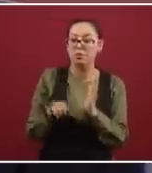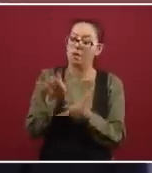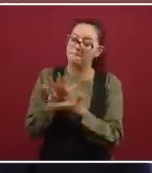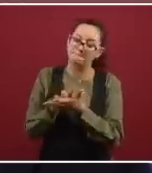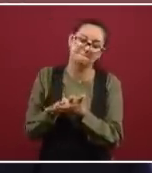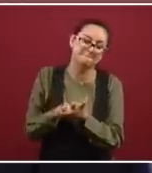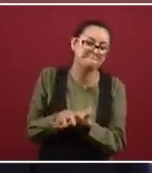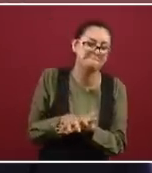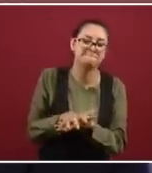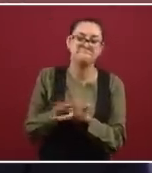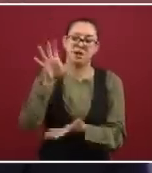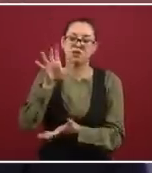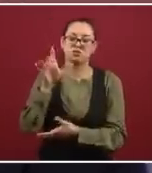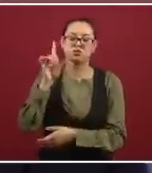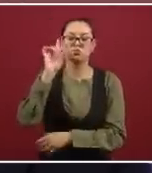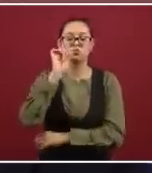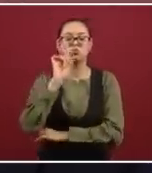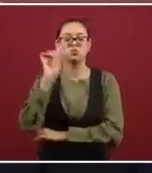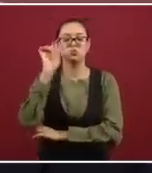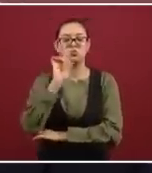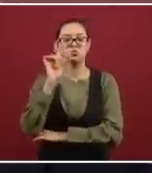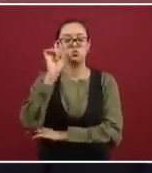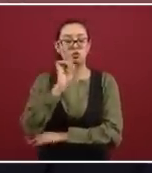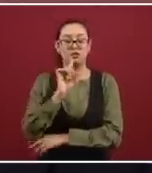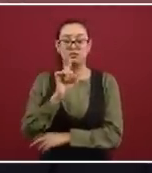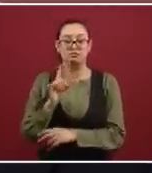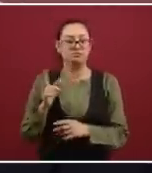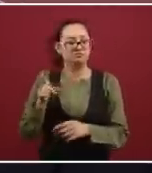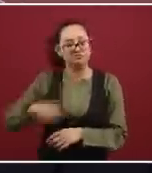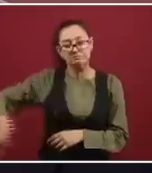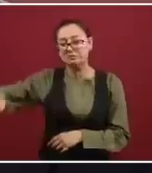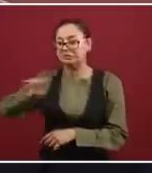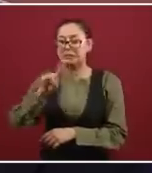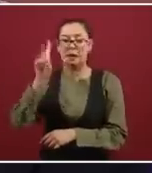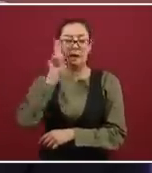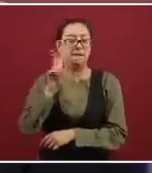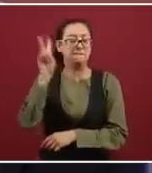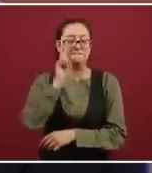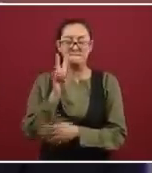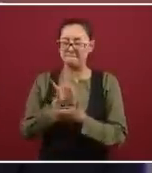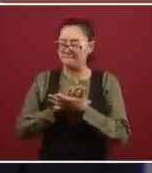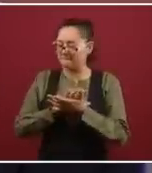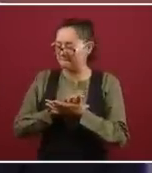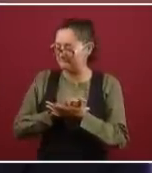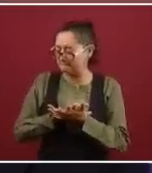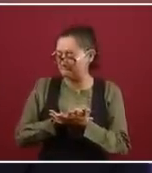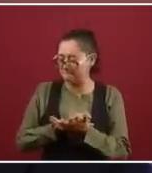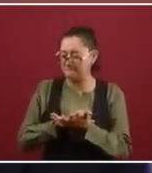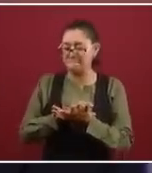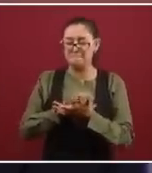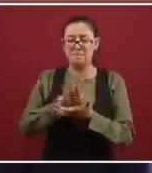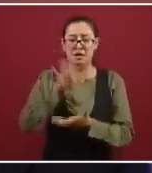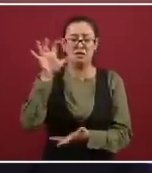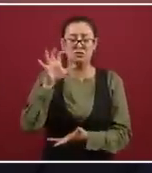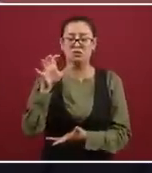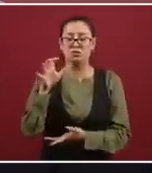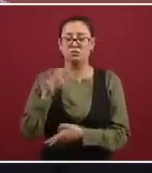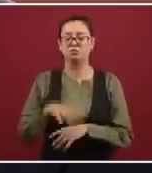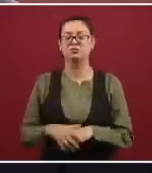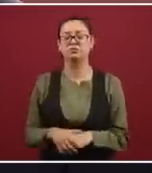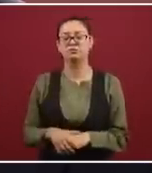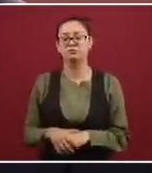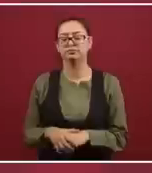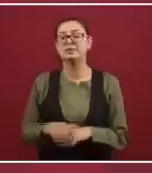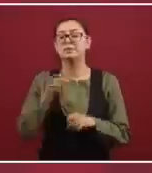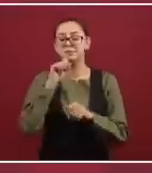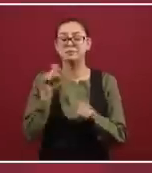medida a las mujeres, ha crecido más rápidamente el consumo de sustancias psicoactivas en las mujeres y